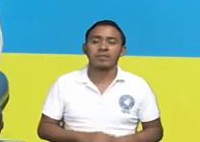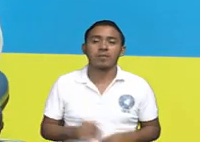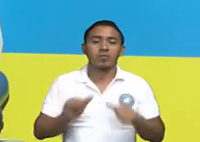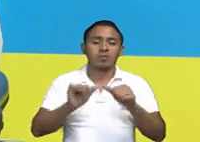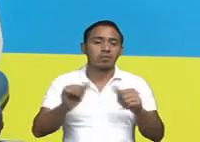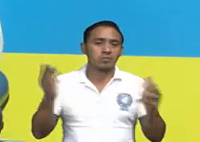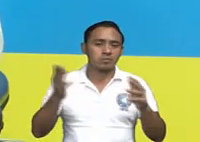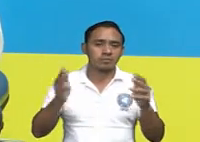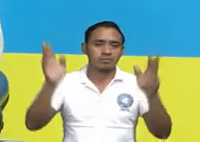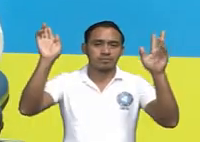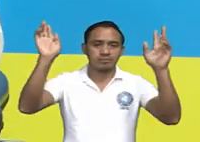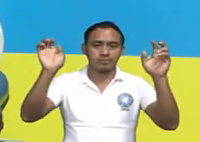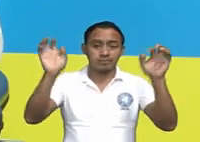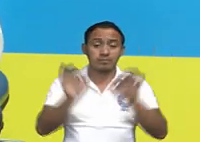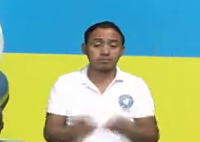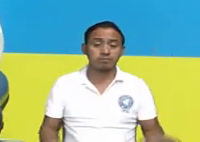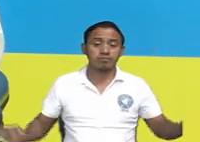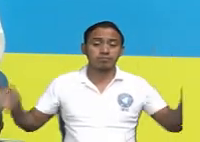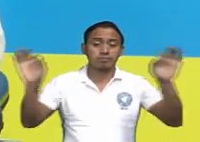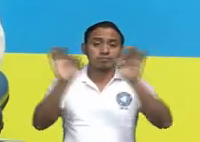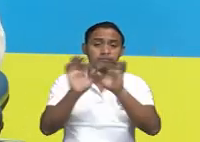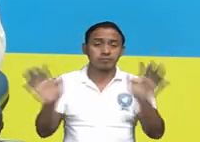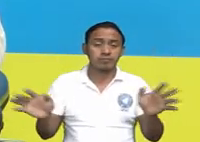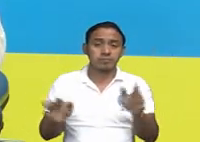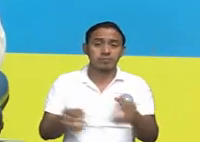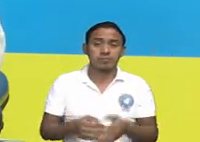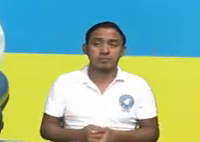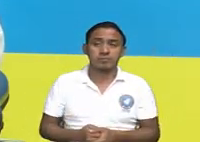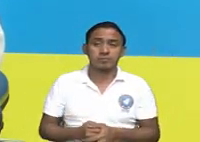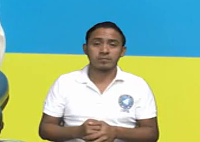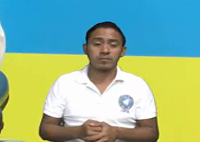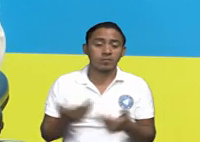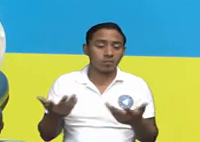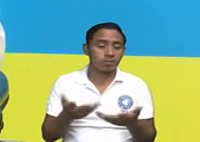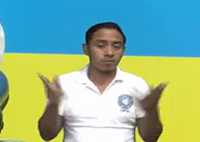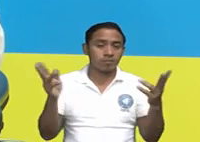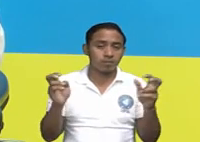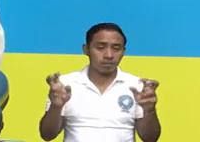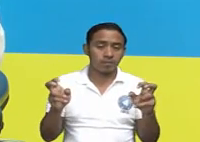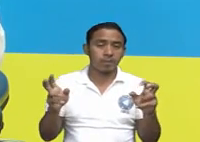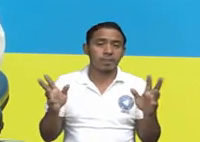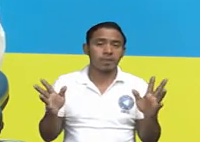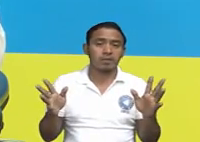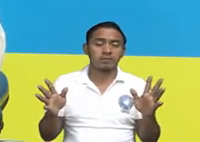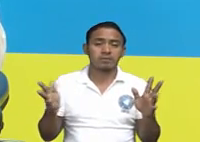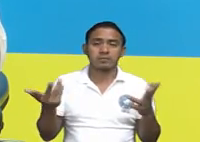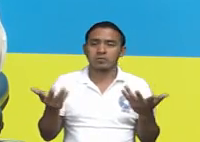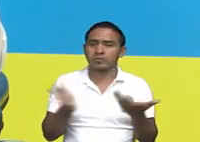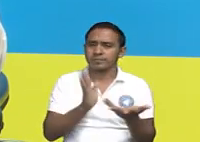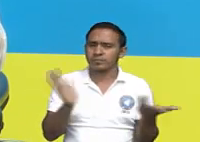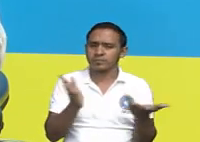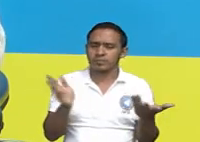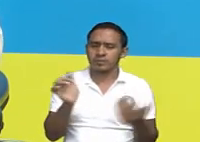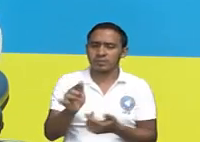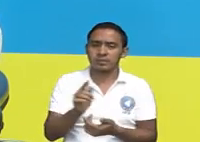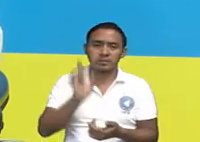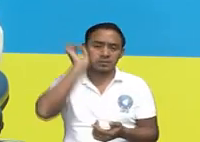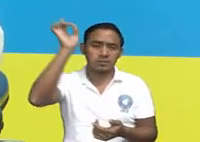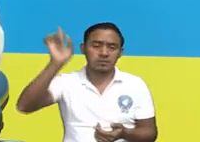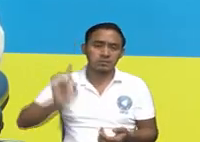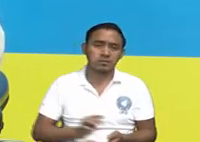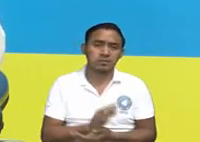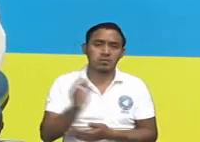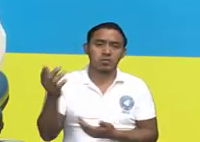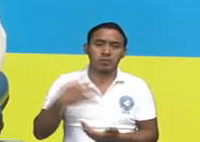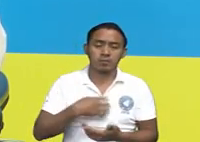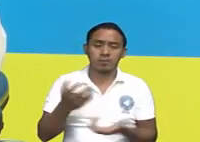hablando más sobre este importante y fundamental tema que tiene que ver, obviamente, con el desarrollo